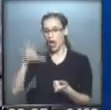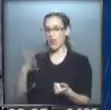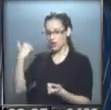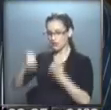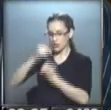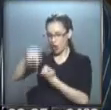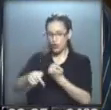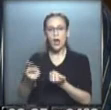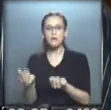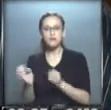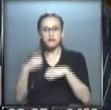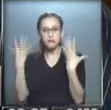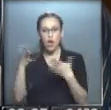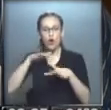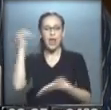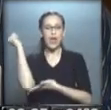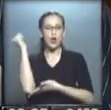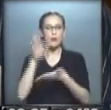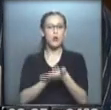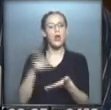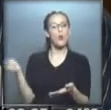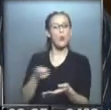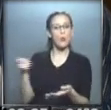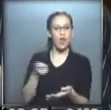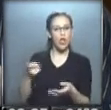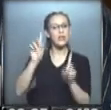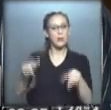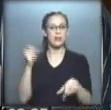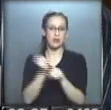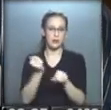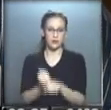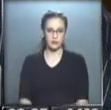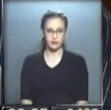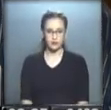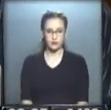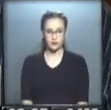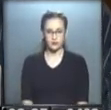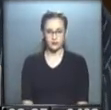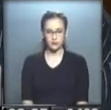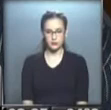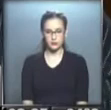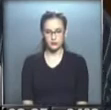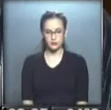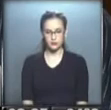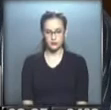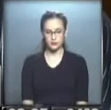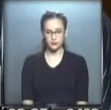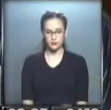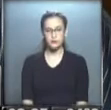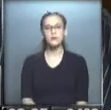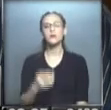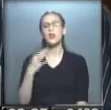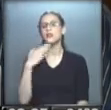jubilados. Ciertos sectores medio que hasta el 97-98 todavía tiraron, todavía no vino la debacle para ese sector que vendría en los